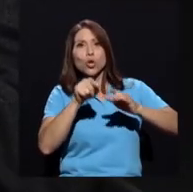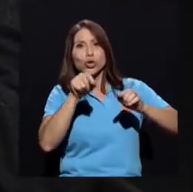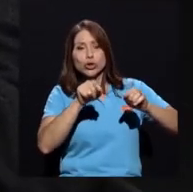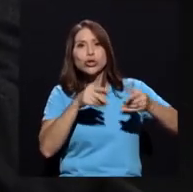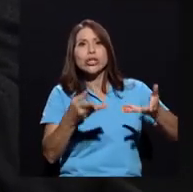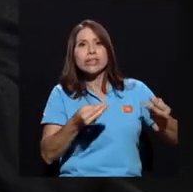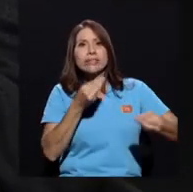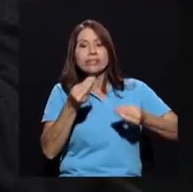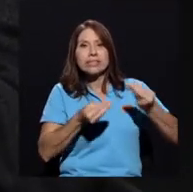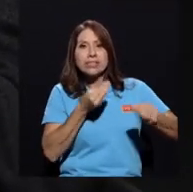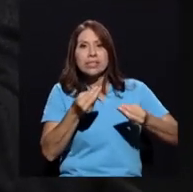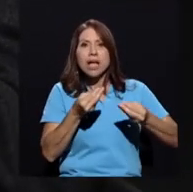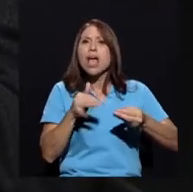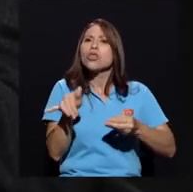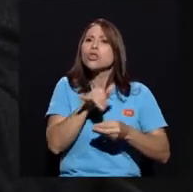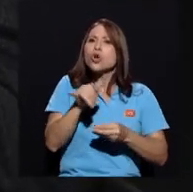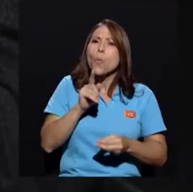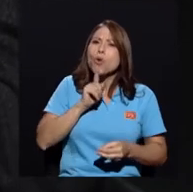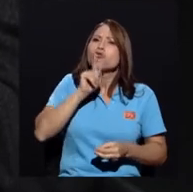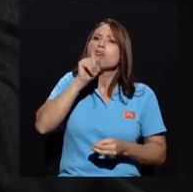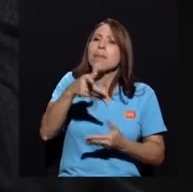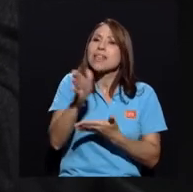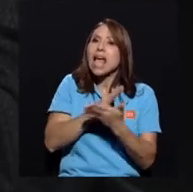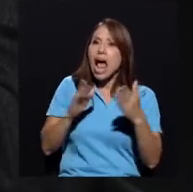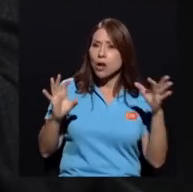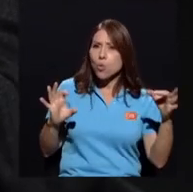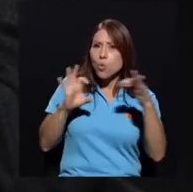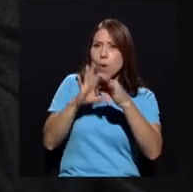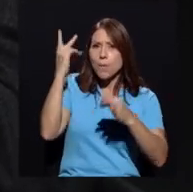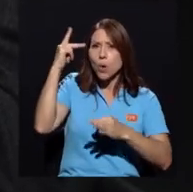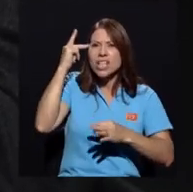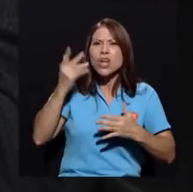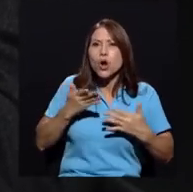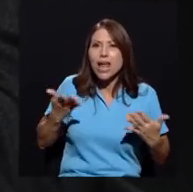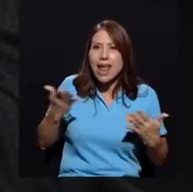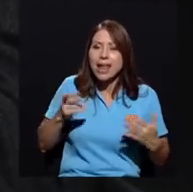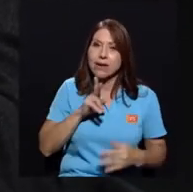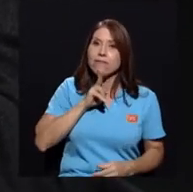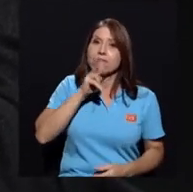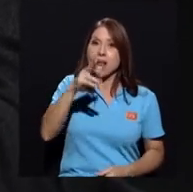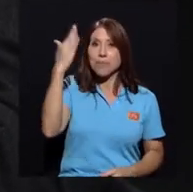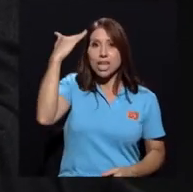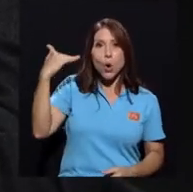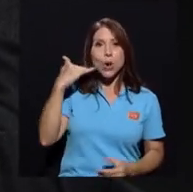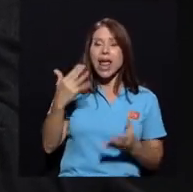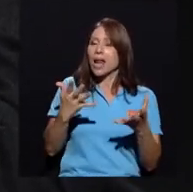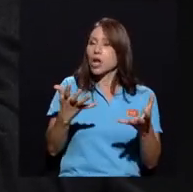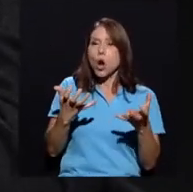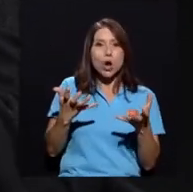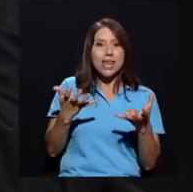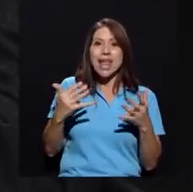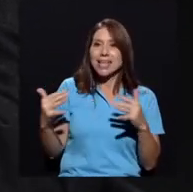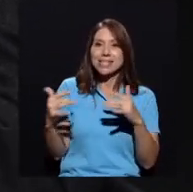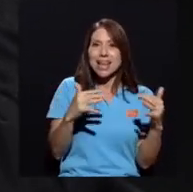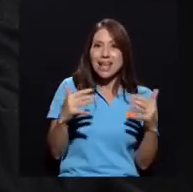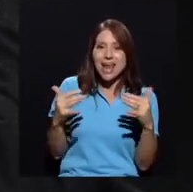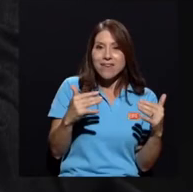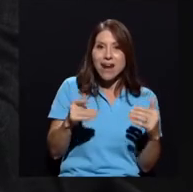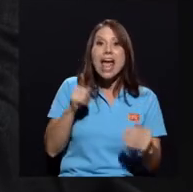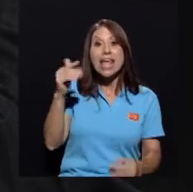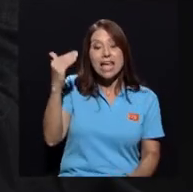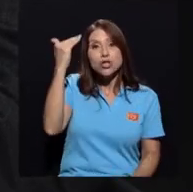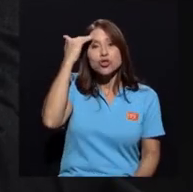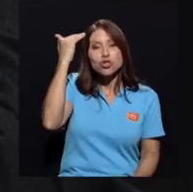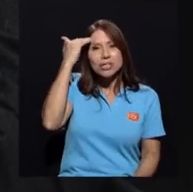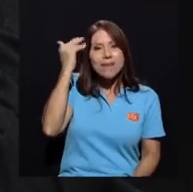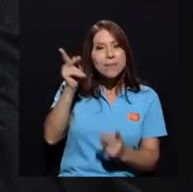¿Qué tenemos como punto realmente político? Empecemos con lo político. Realmente Corea no quiere estar en guerra. Ellos saben